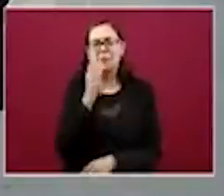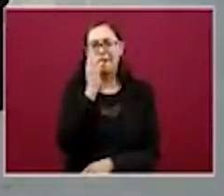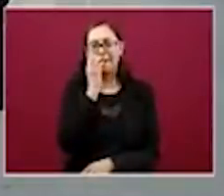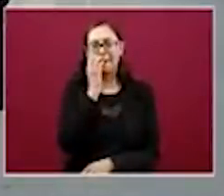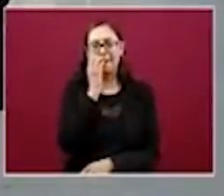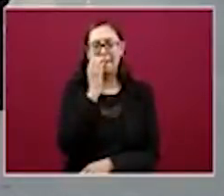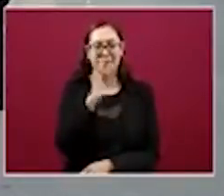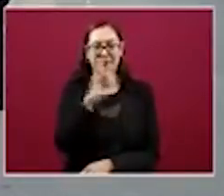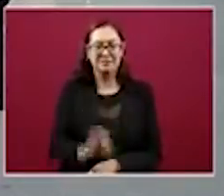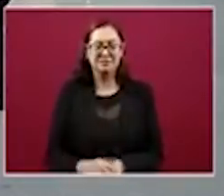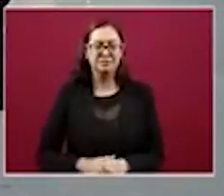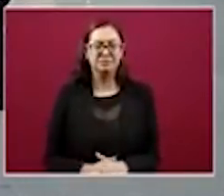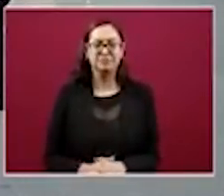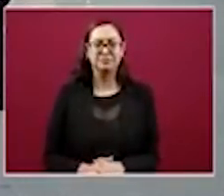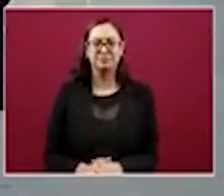Nunca.